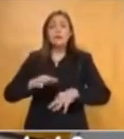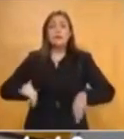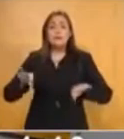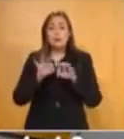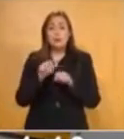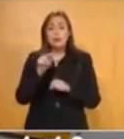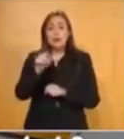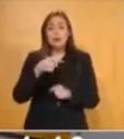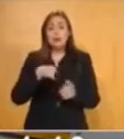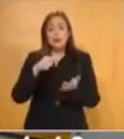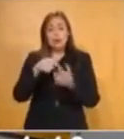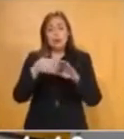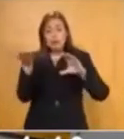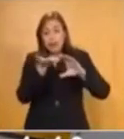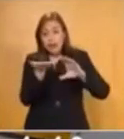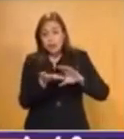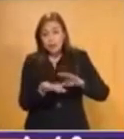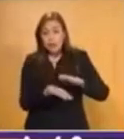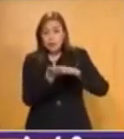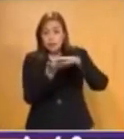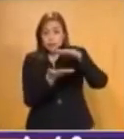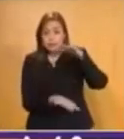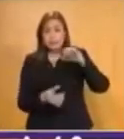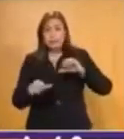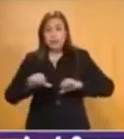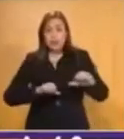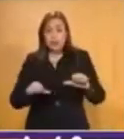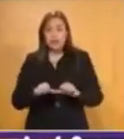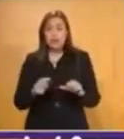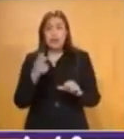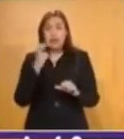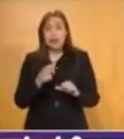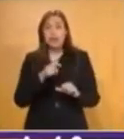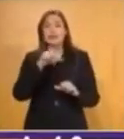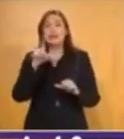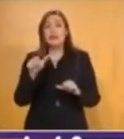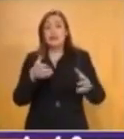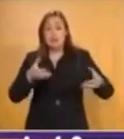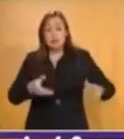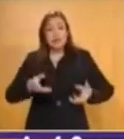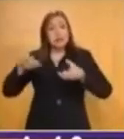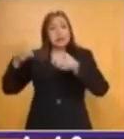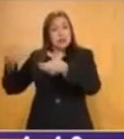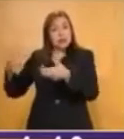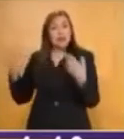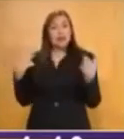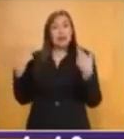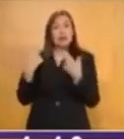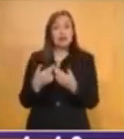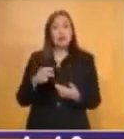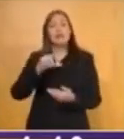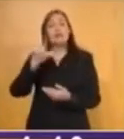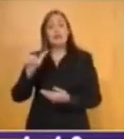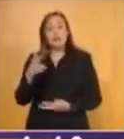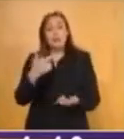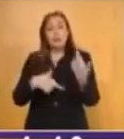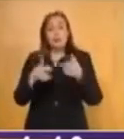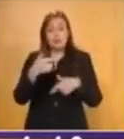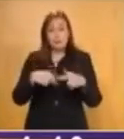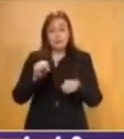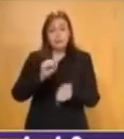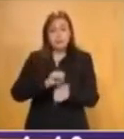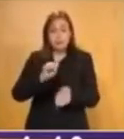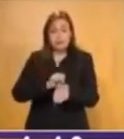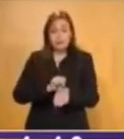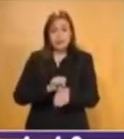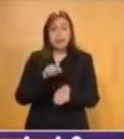incluir en la carpeta de experiencias. Esa carpeta de experiencias la vas a entregar a tu maestro cuando regreses a la secundaria. Pero si tú has estado en